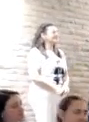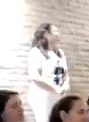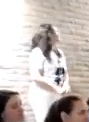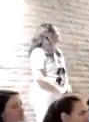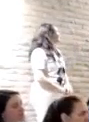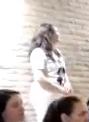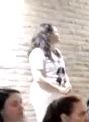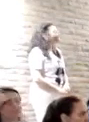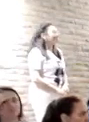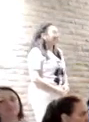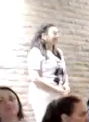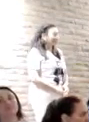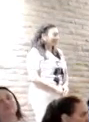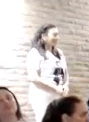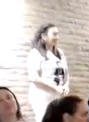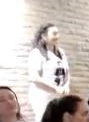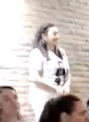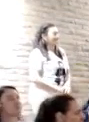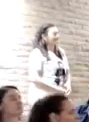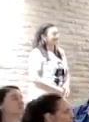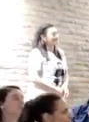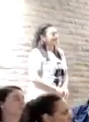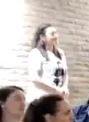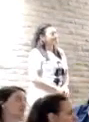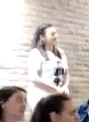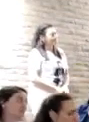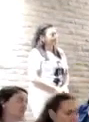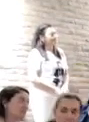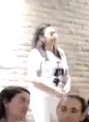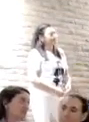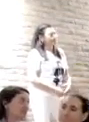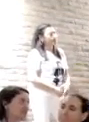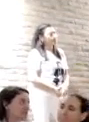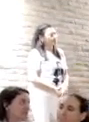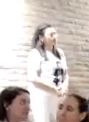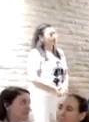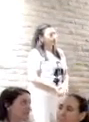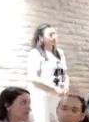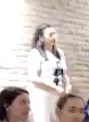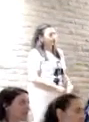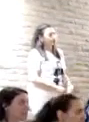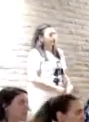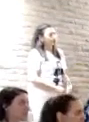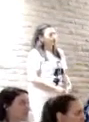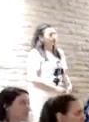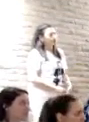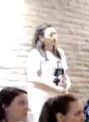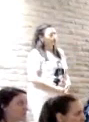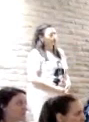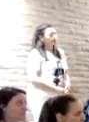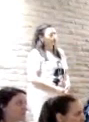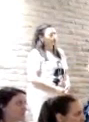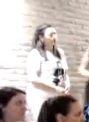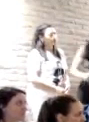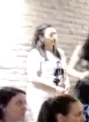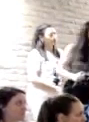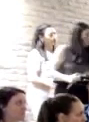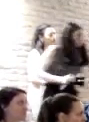naciente hace un tiempo venimos trabajando en conjunto con Dayana también hemos compartido espacios con Cecilia